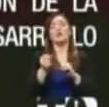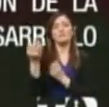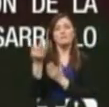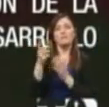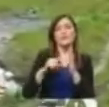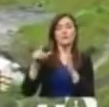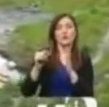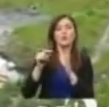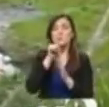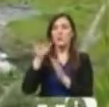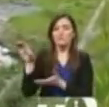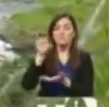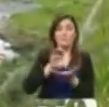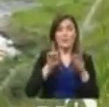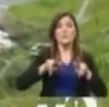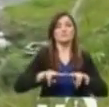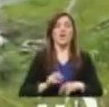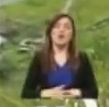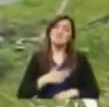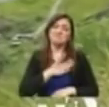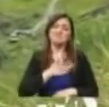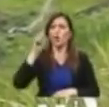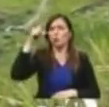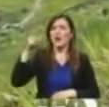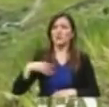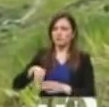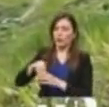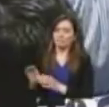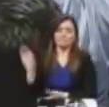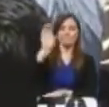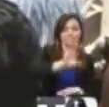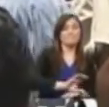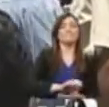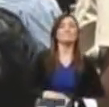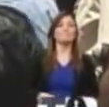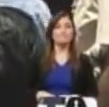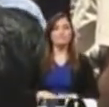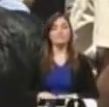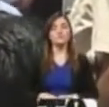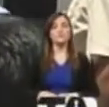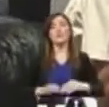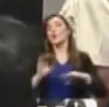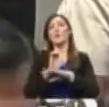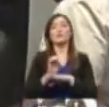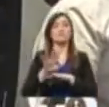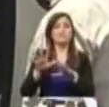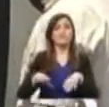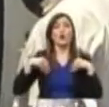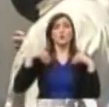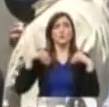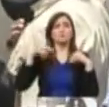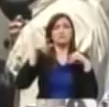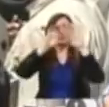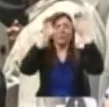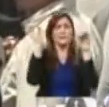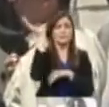financiamiento privado. Confiaban entonces en que el proyecto sería costeado por el gobierno ecuatoriano. Ecuador había cedido a las pretensiones